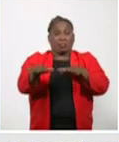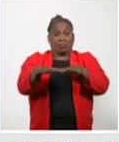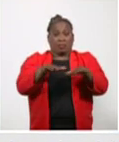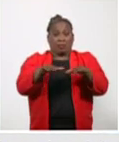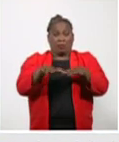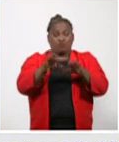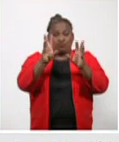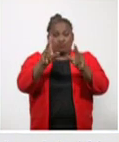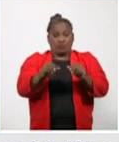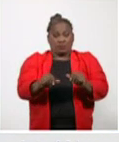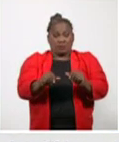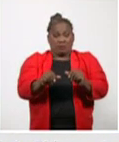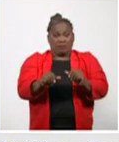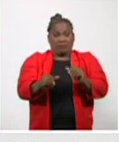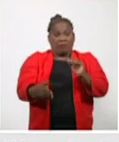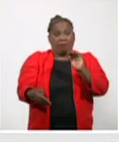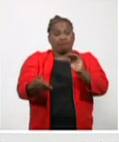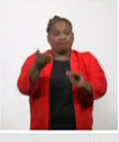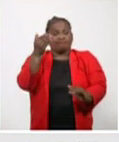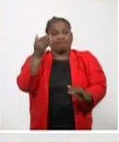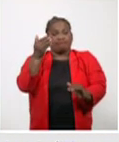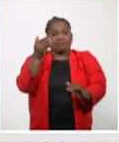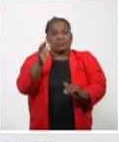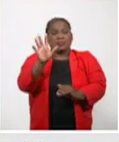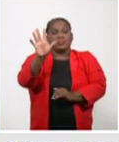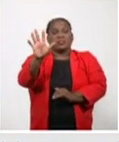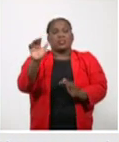cifra nuevamente elevada,